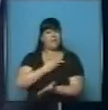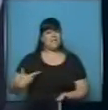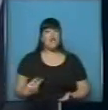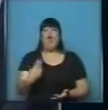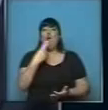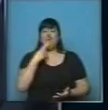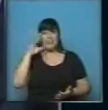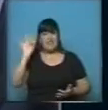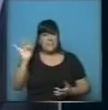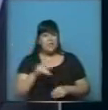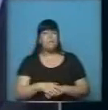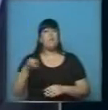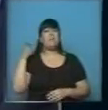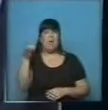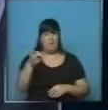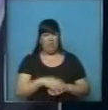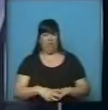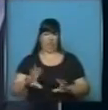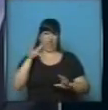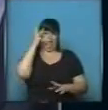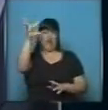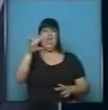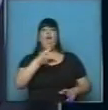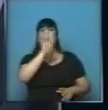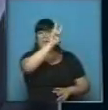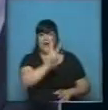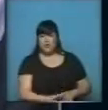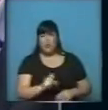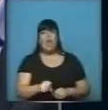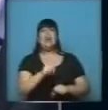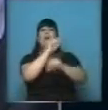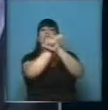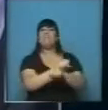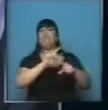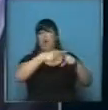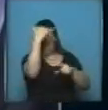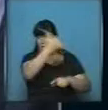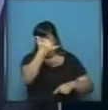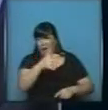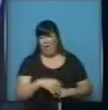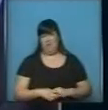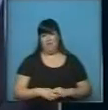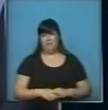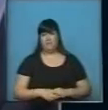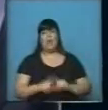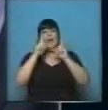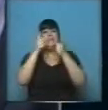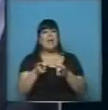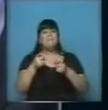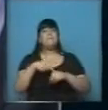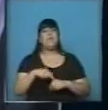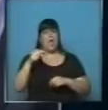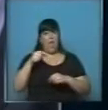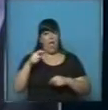pedir, dado los abusos que han habido en Venezuela, los presos políticos que hay y la participación